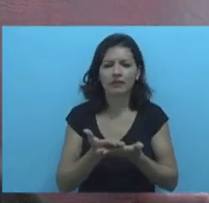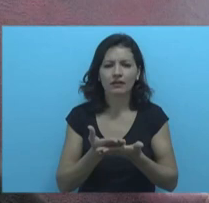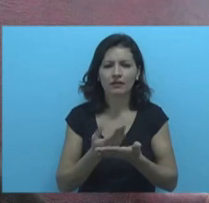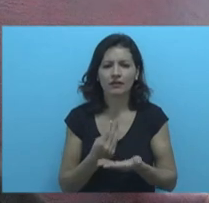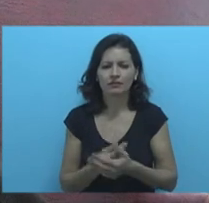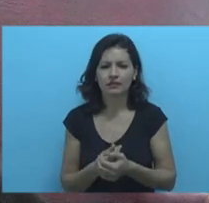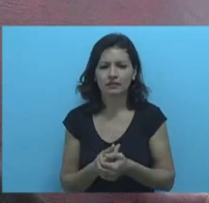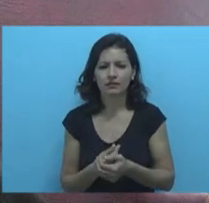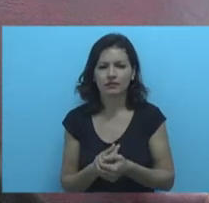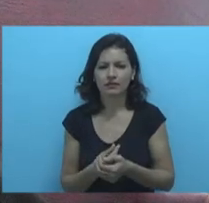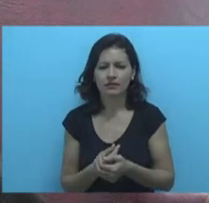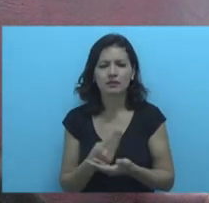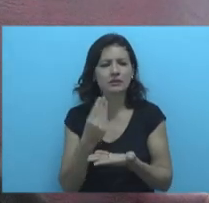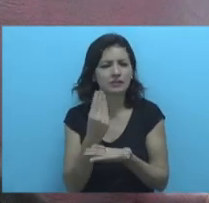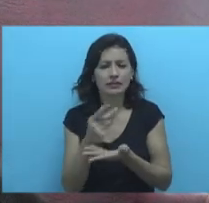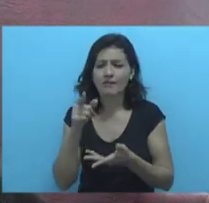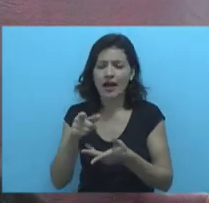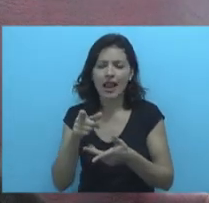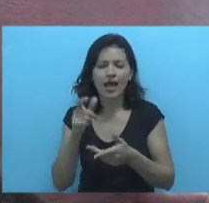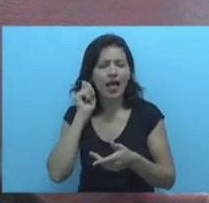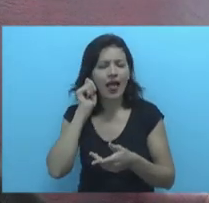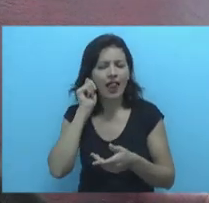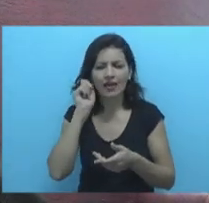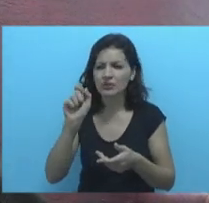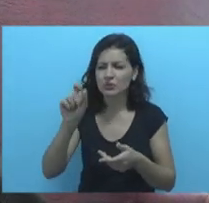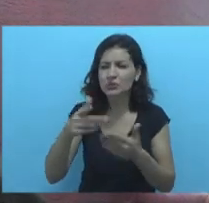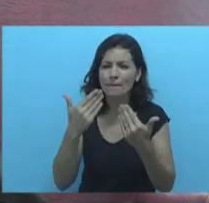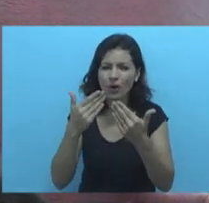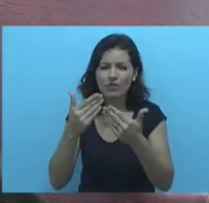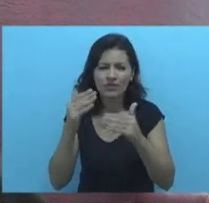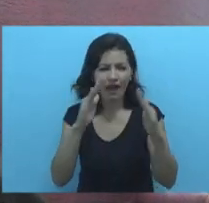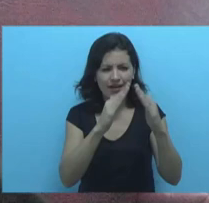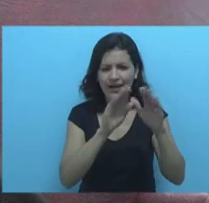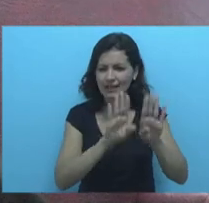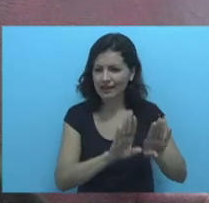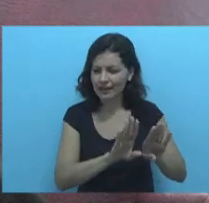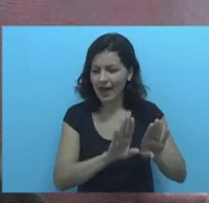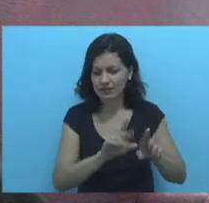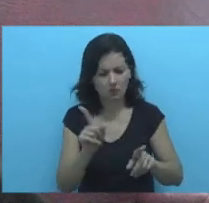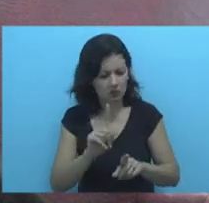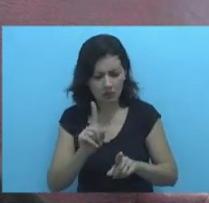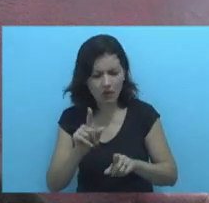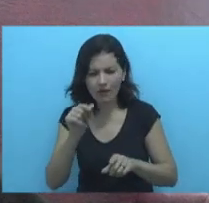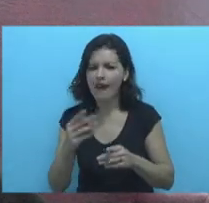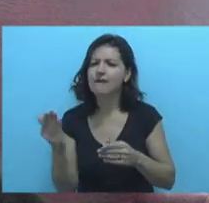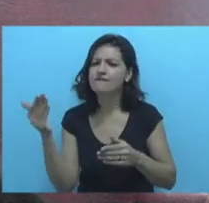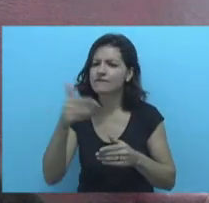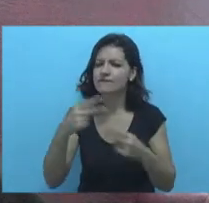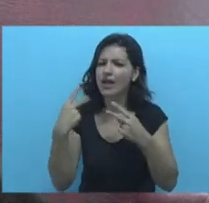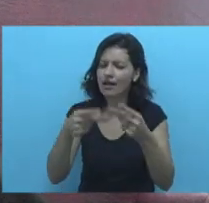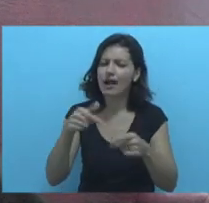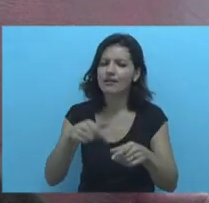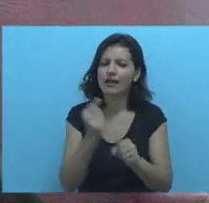haberlo hecho en forma virtual. Se exponía a la territorialidad que hablaba Ricardo porque entendía que esa era